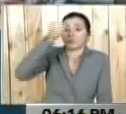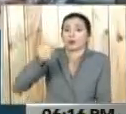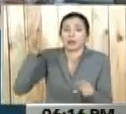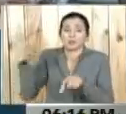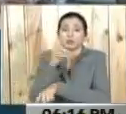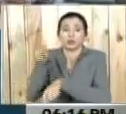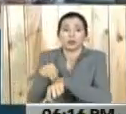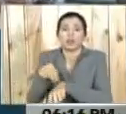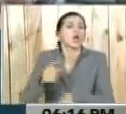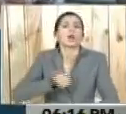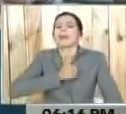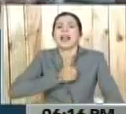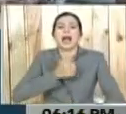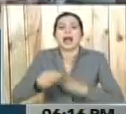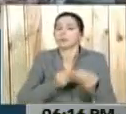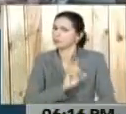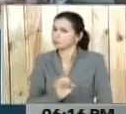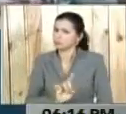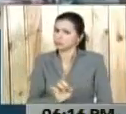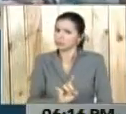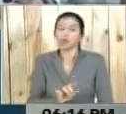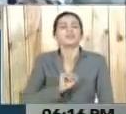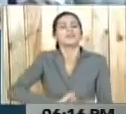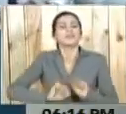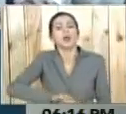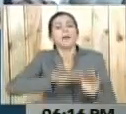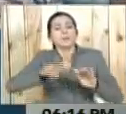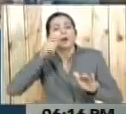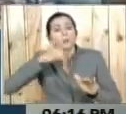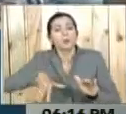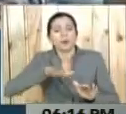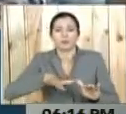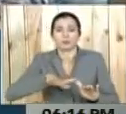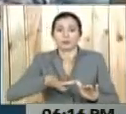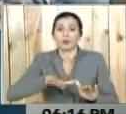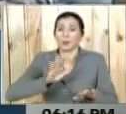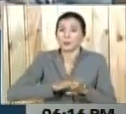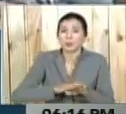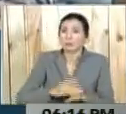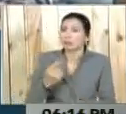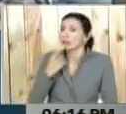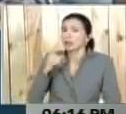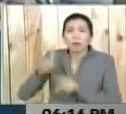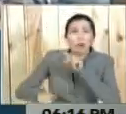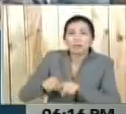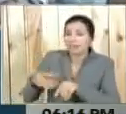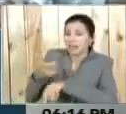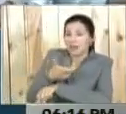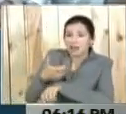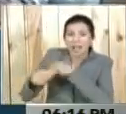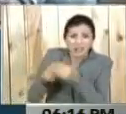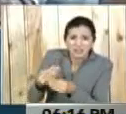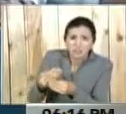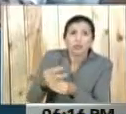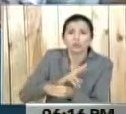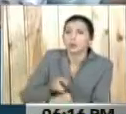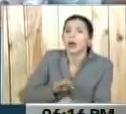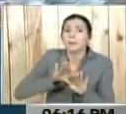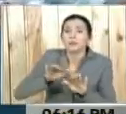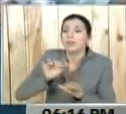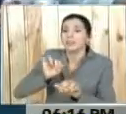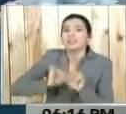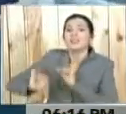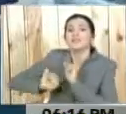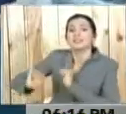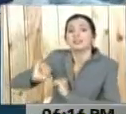defender a la gente. Y precisamente como estamos defendiendo a la gente de las barbaridades que ustedes le han hecho a nuestro pueblo, es que le decimos que no nos